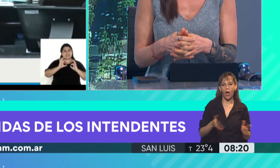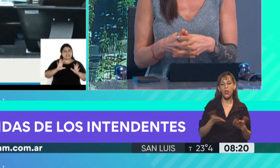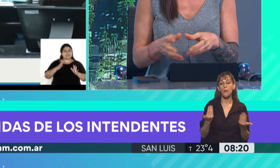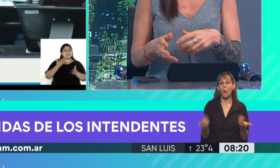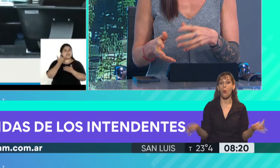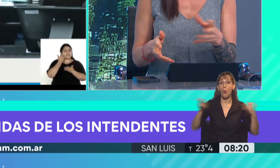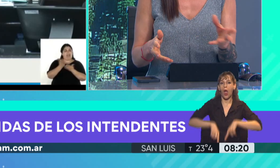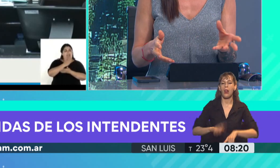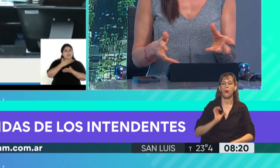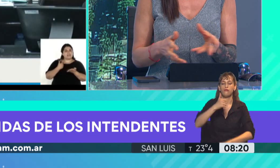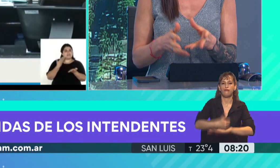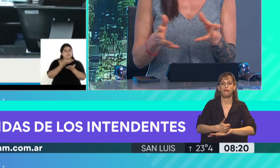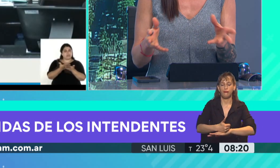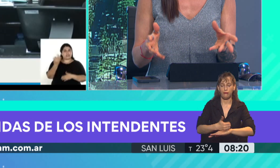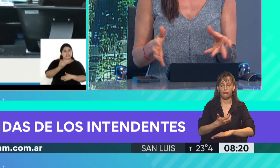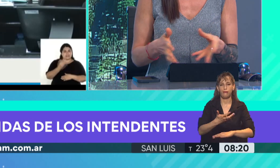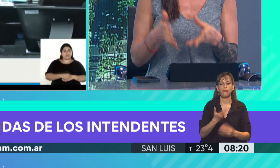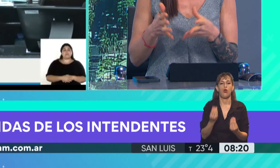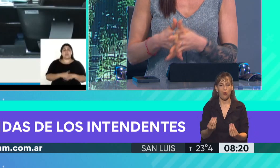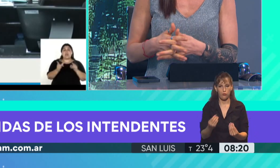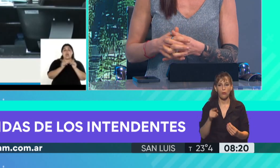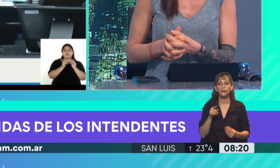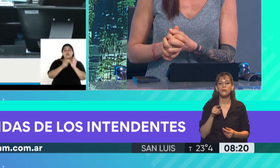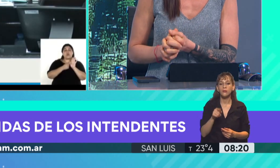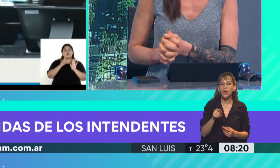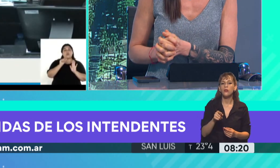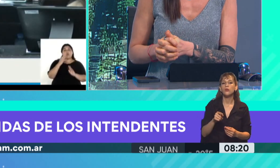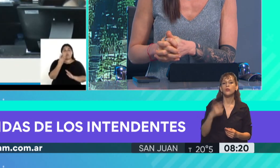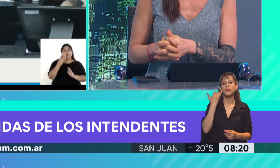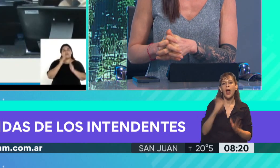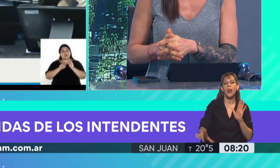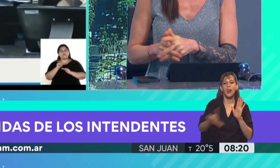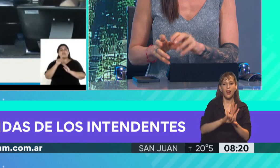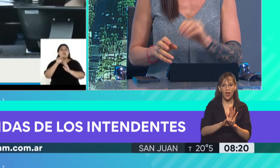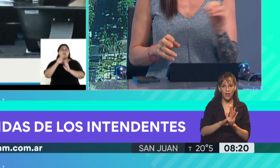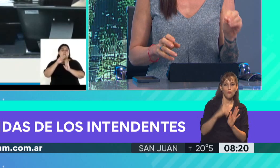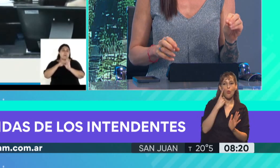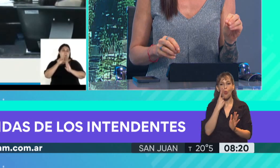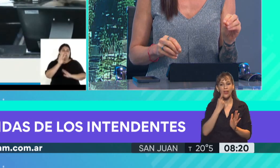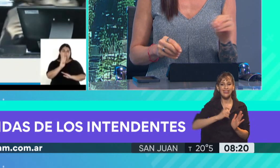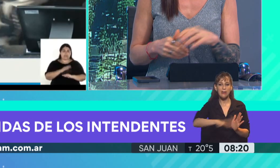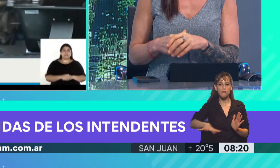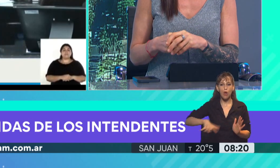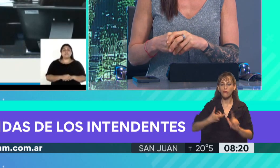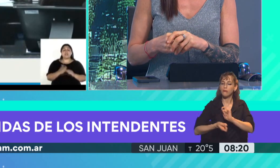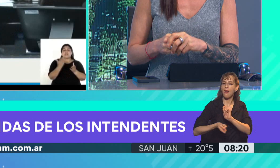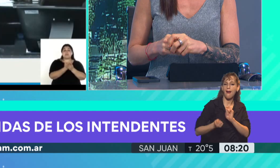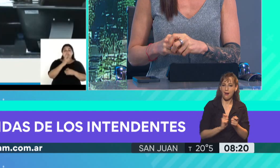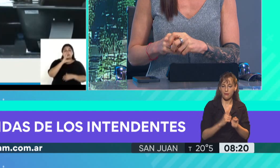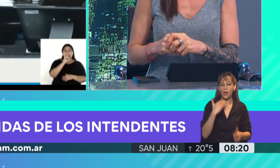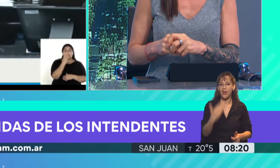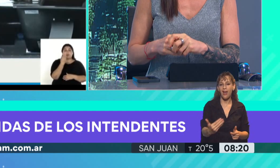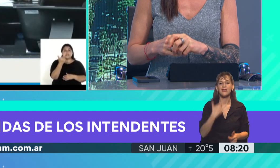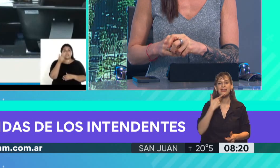postularse esto se subsanó de qué manera bueno modificando la ley orgánica de municipios a través de un proyecto que presentó el